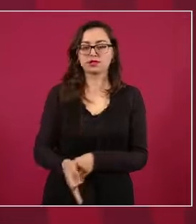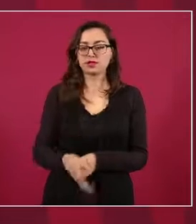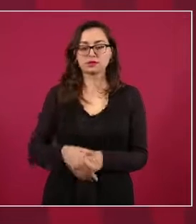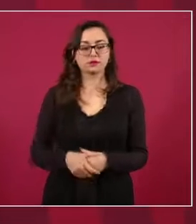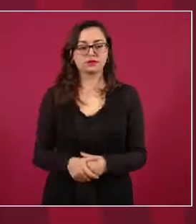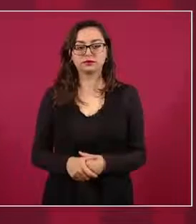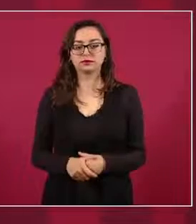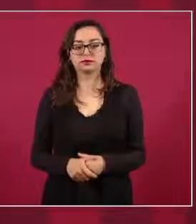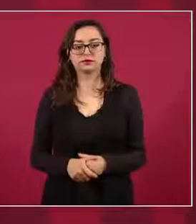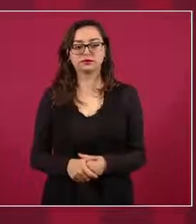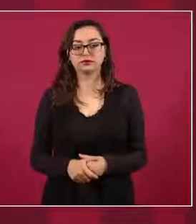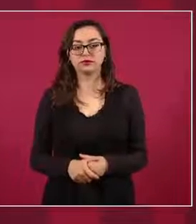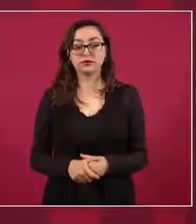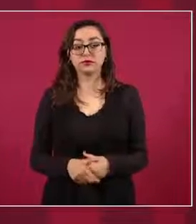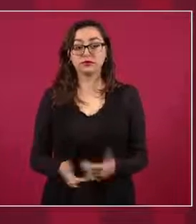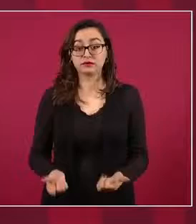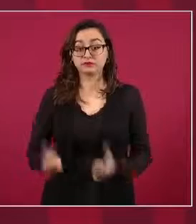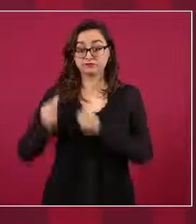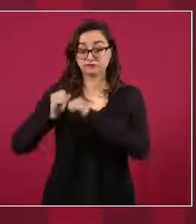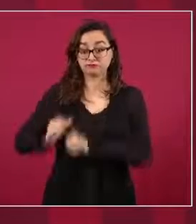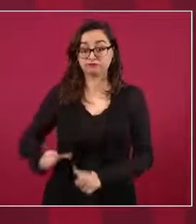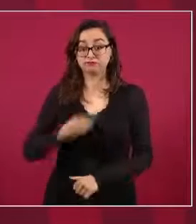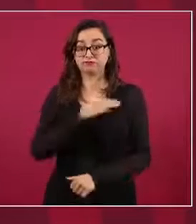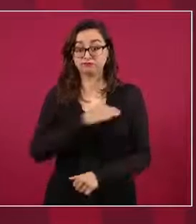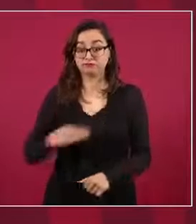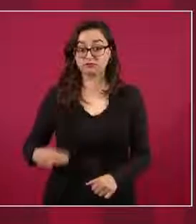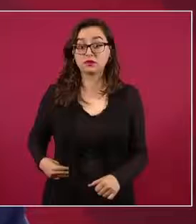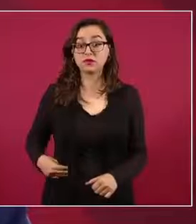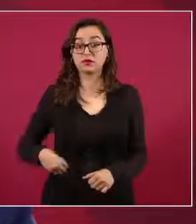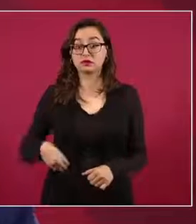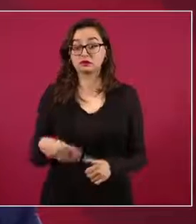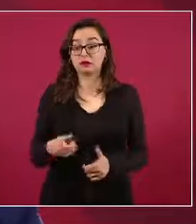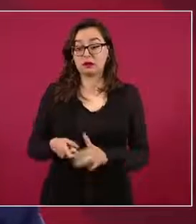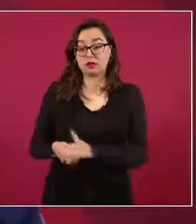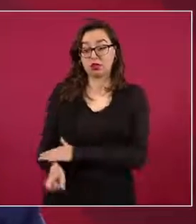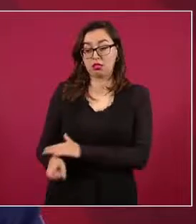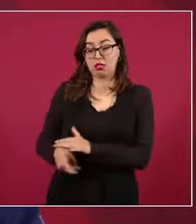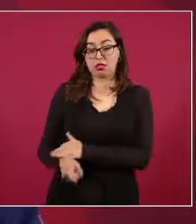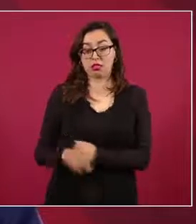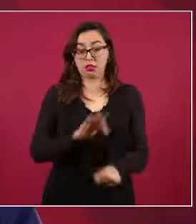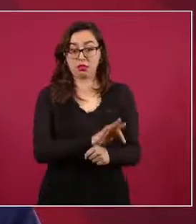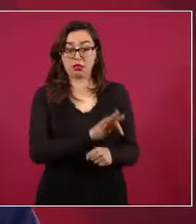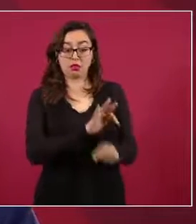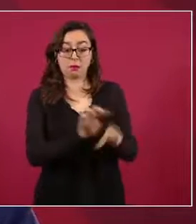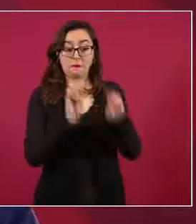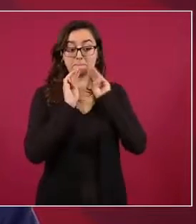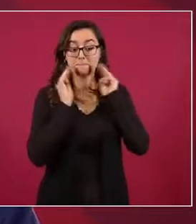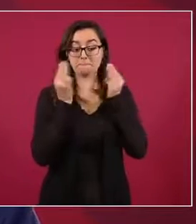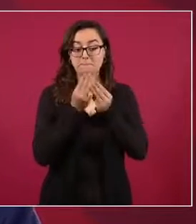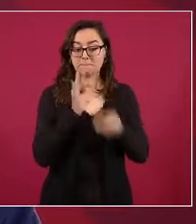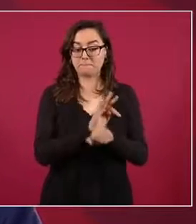la autoridad local que se atreva a proteger a la delincuencia.